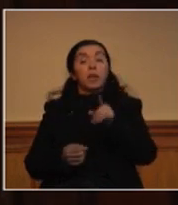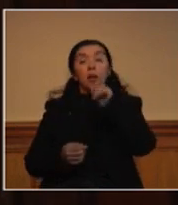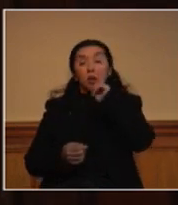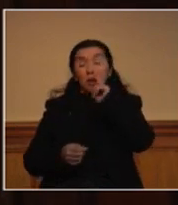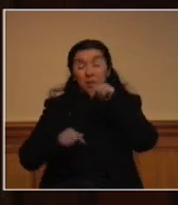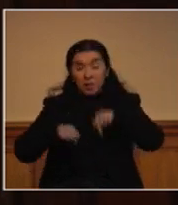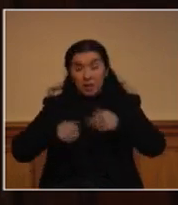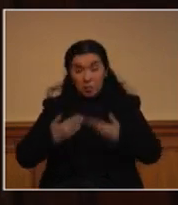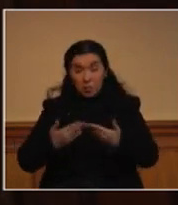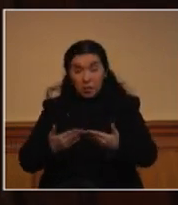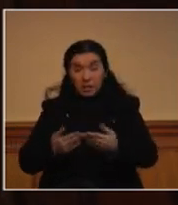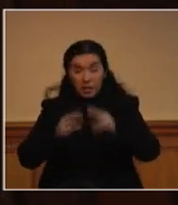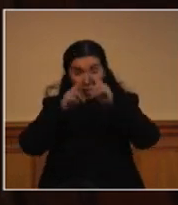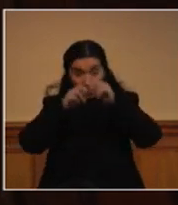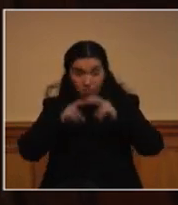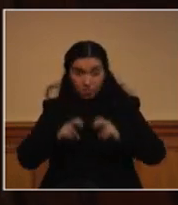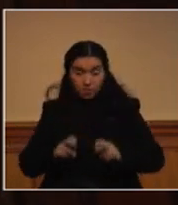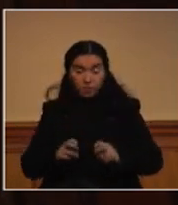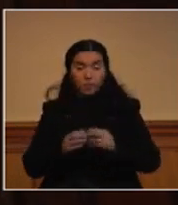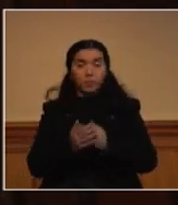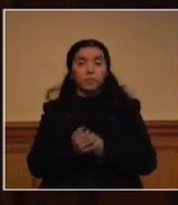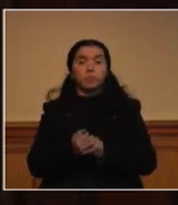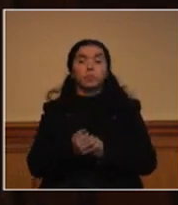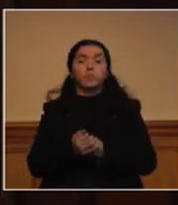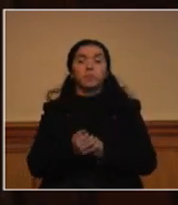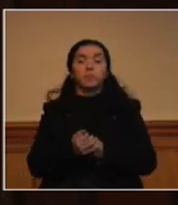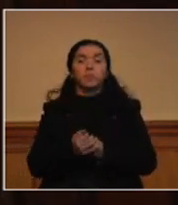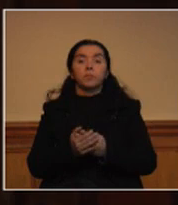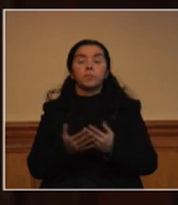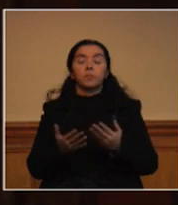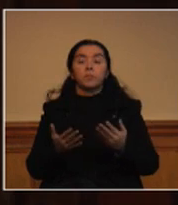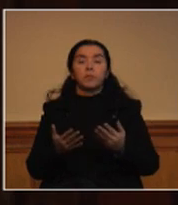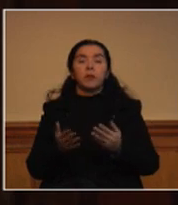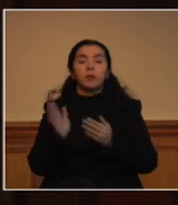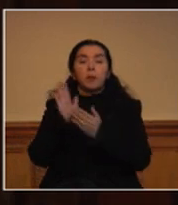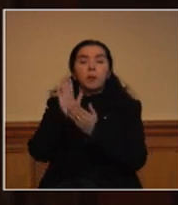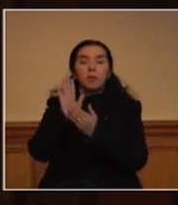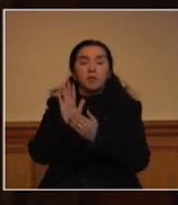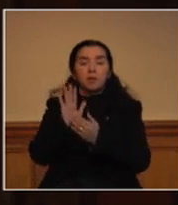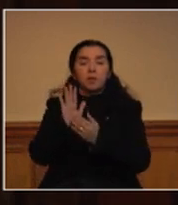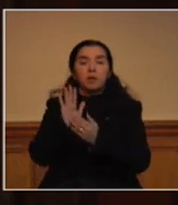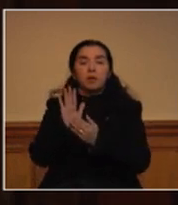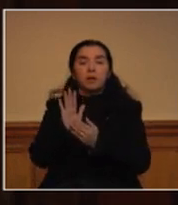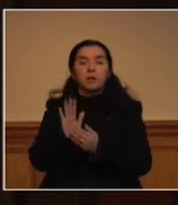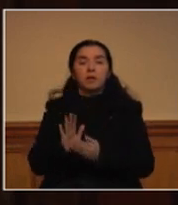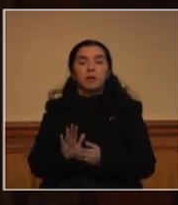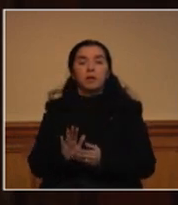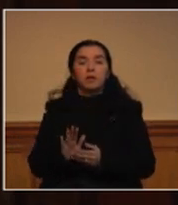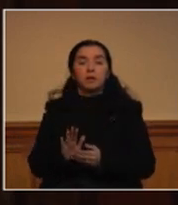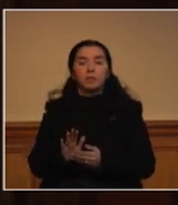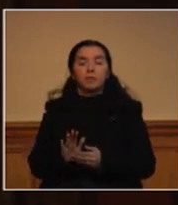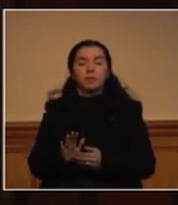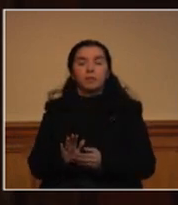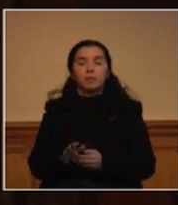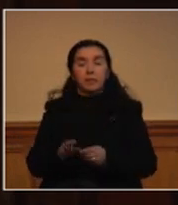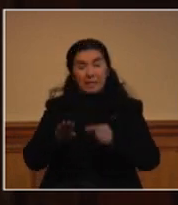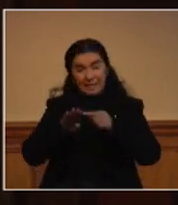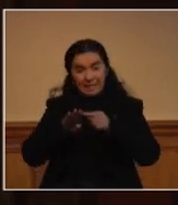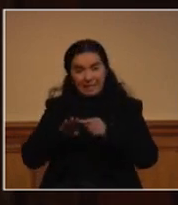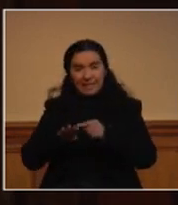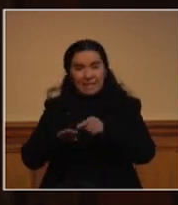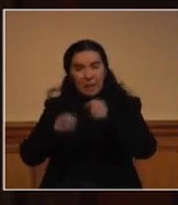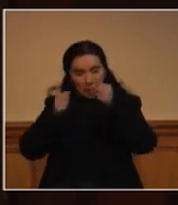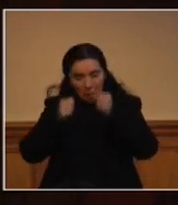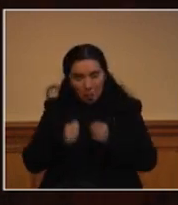como la investigación, están poniendo en evidencia el potencial que tiene para mediar el aprendizaje y